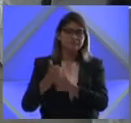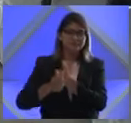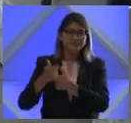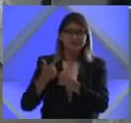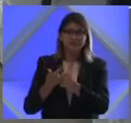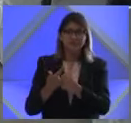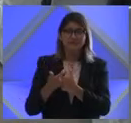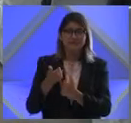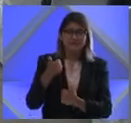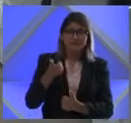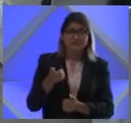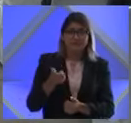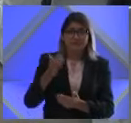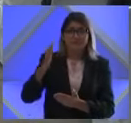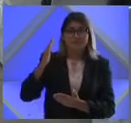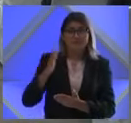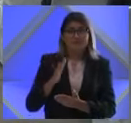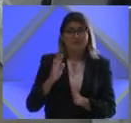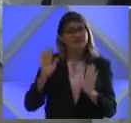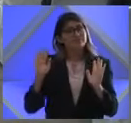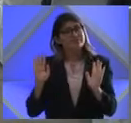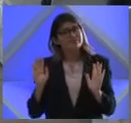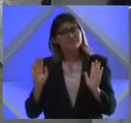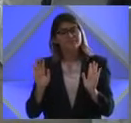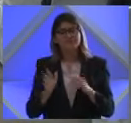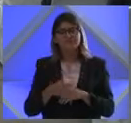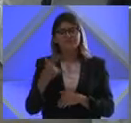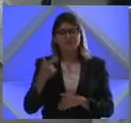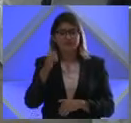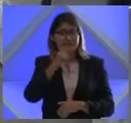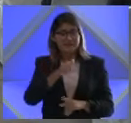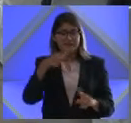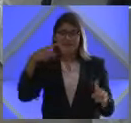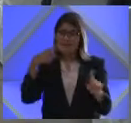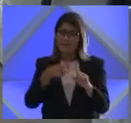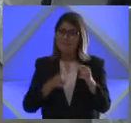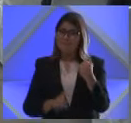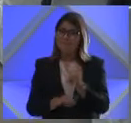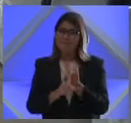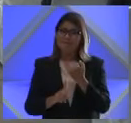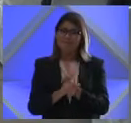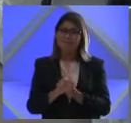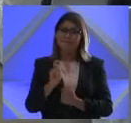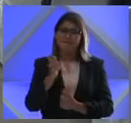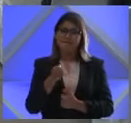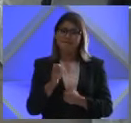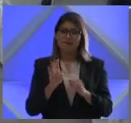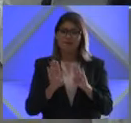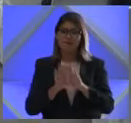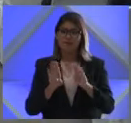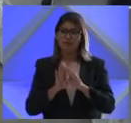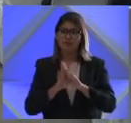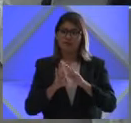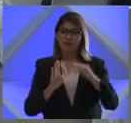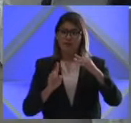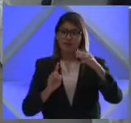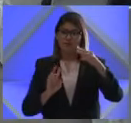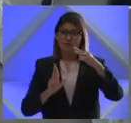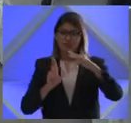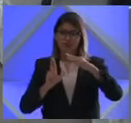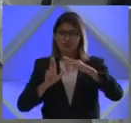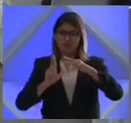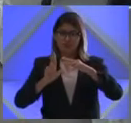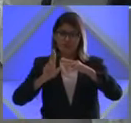bajarán los precios no lo sé porque siempre va a haber el problema deben ser la fuerza de gravedad de consumir mucha energía